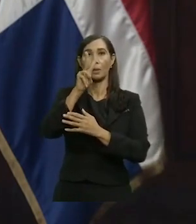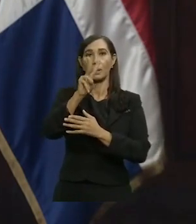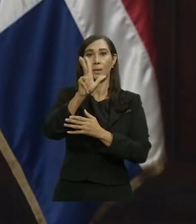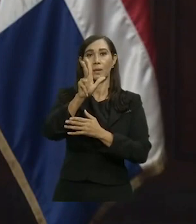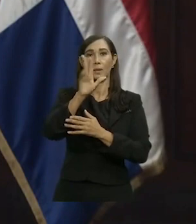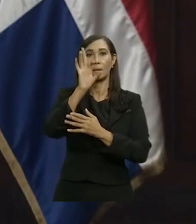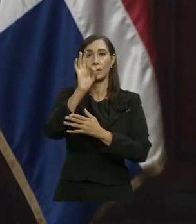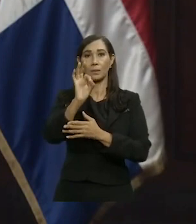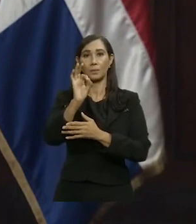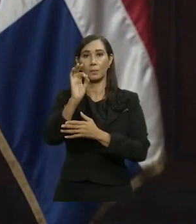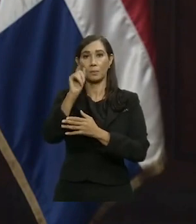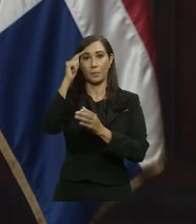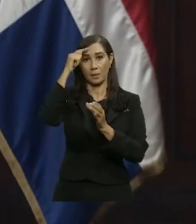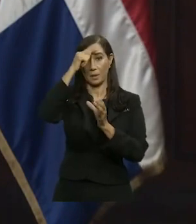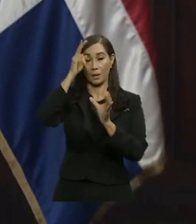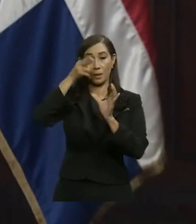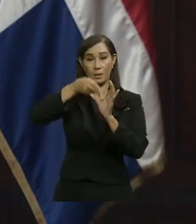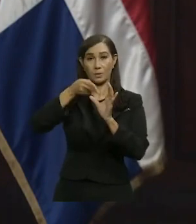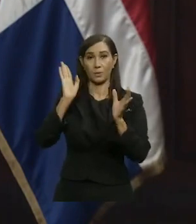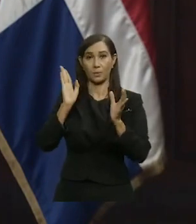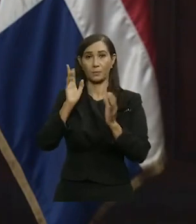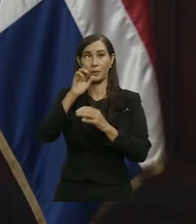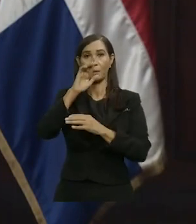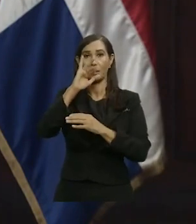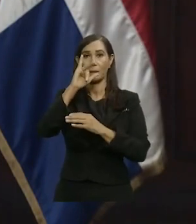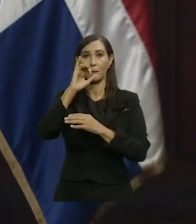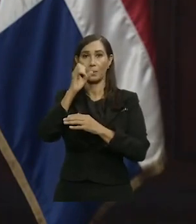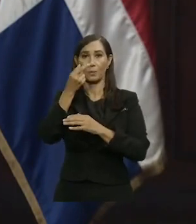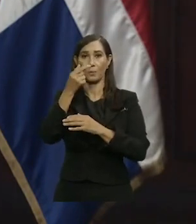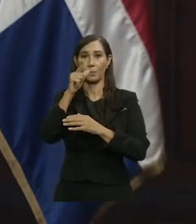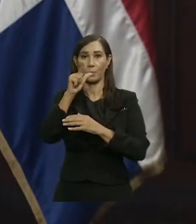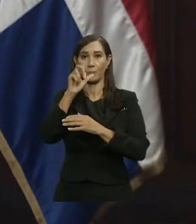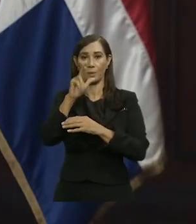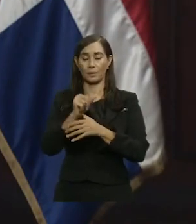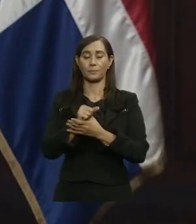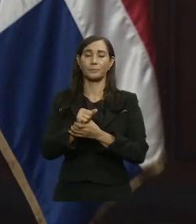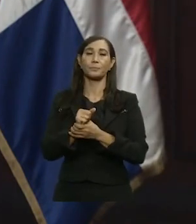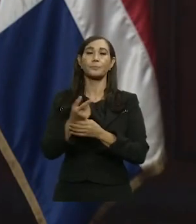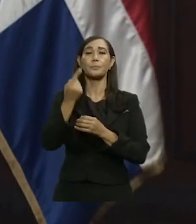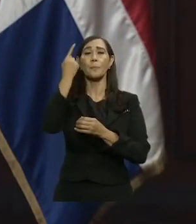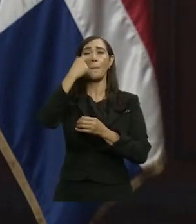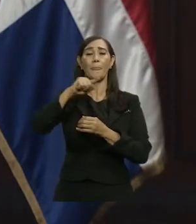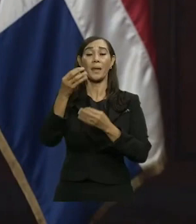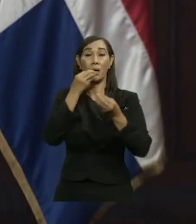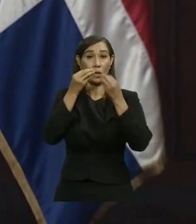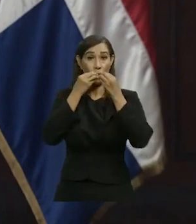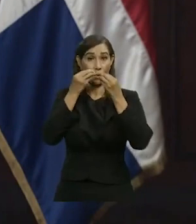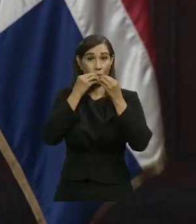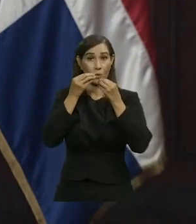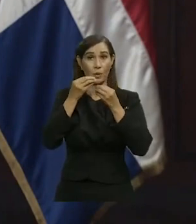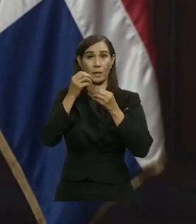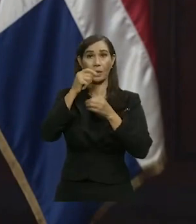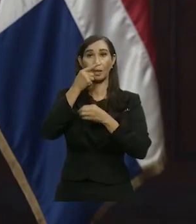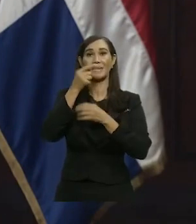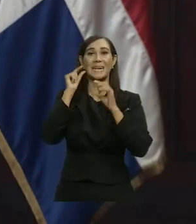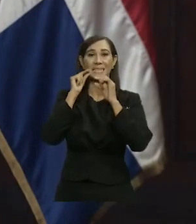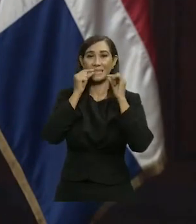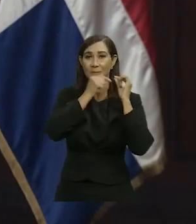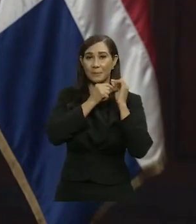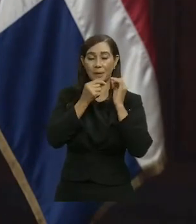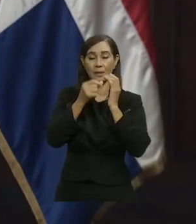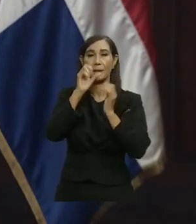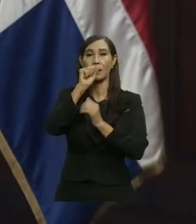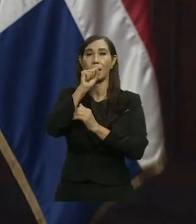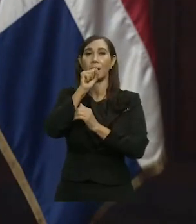39.42 para el gasoil regular. Las materias primas fundamentales para nuestra alimentación, como el trigo, el maíz y la